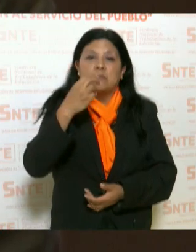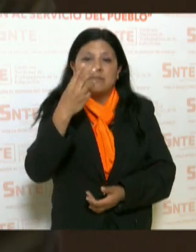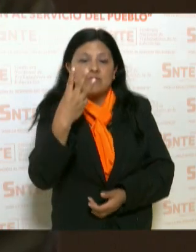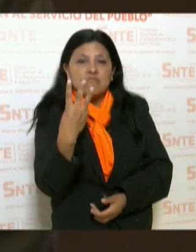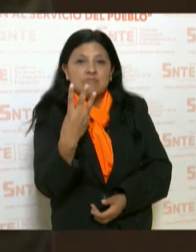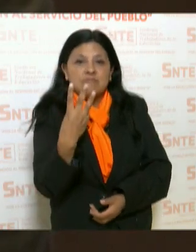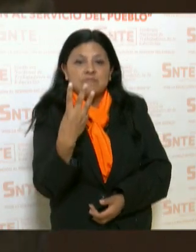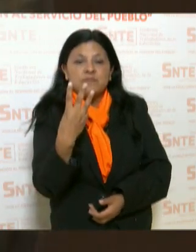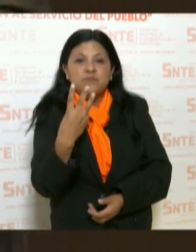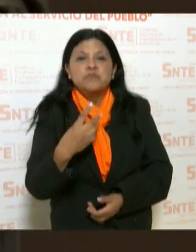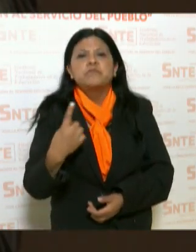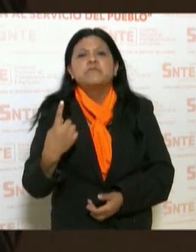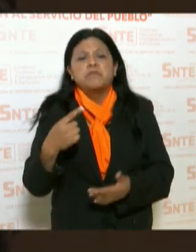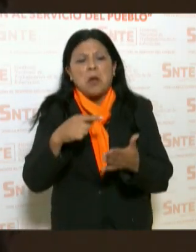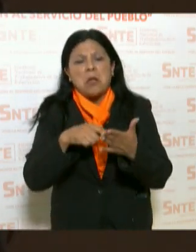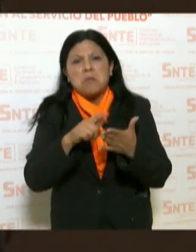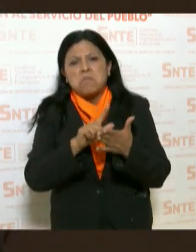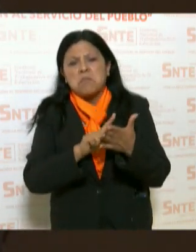que es